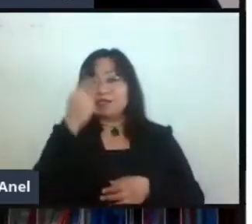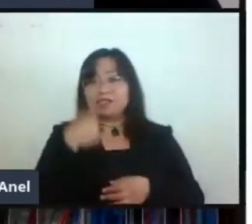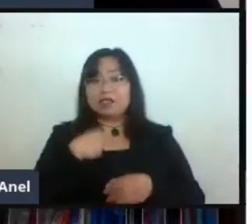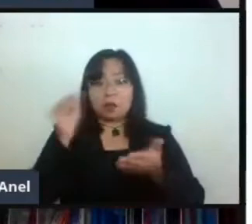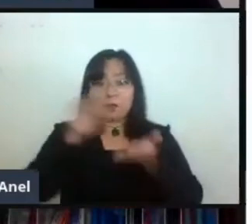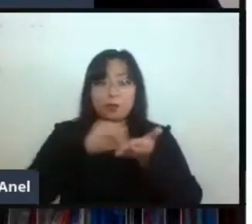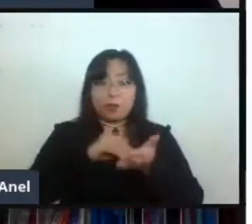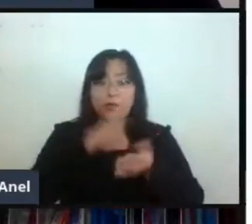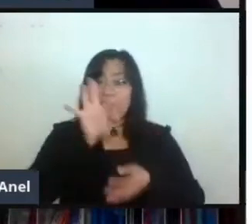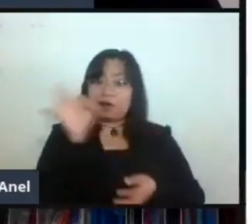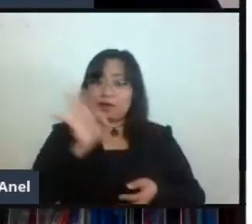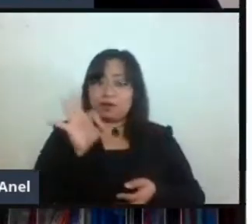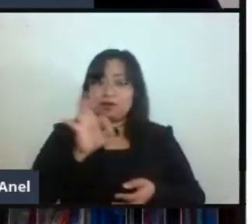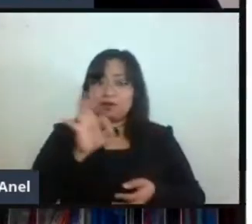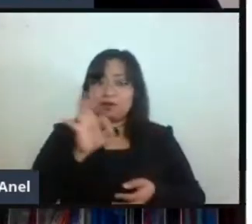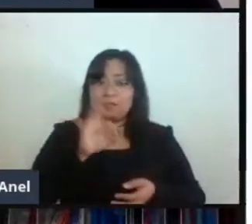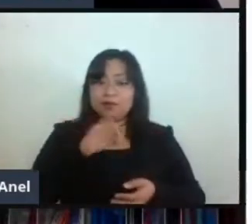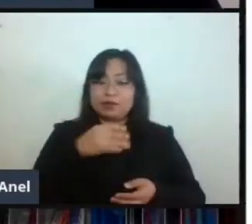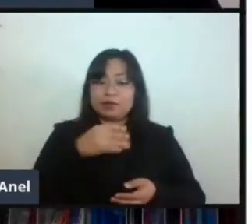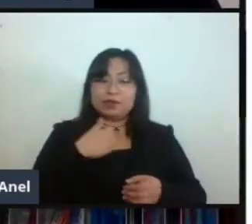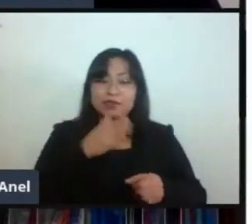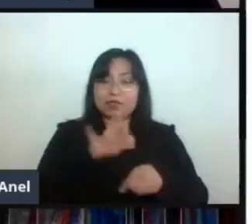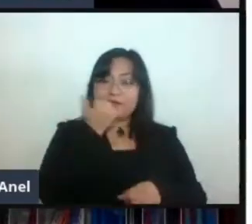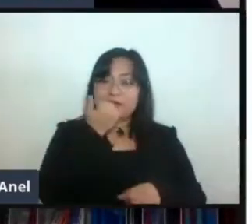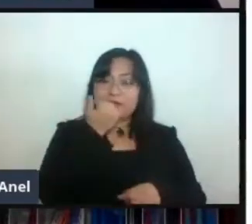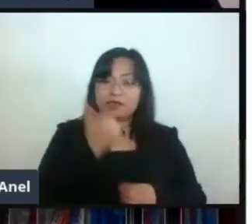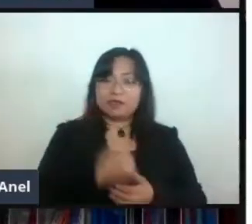calificaciones de los alumnos